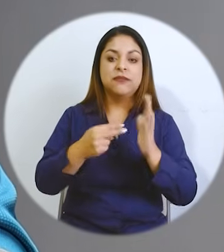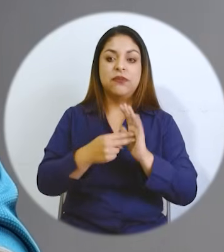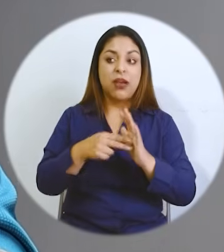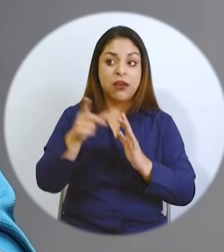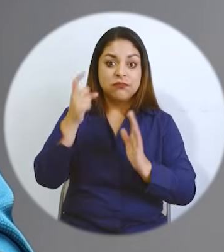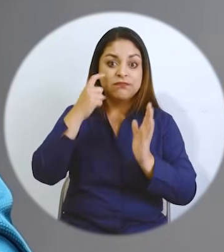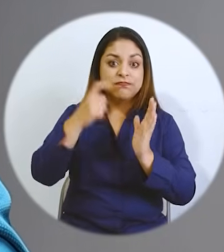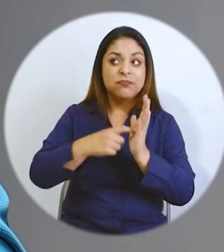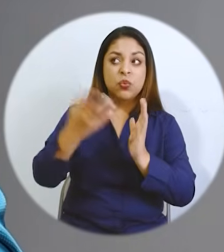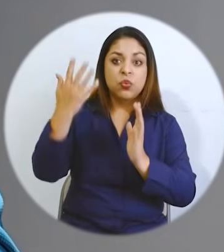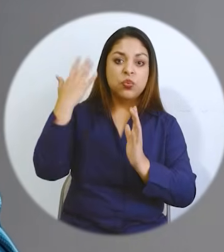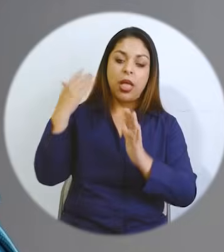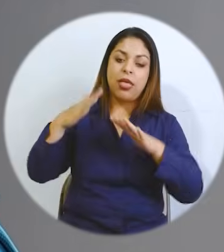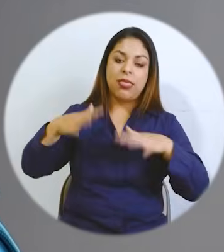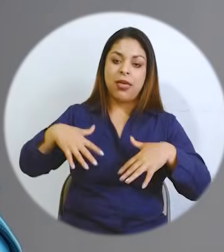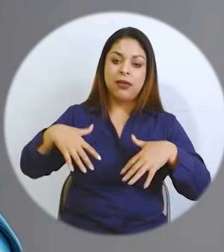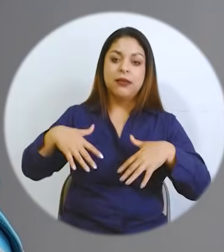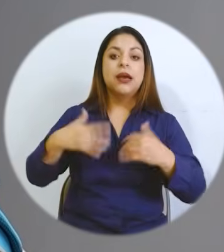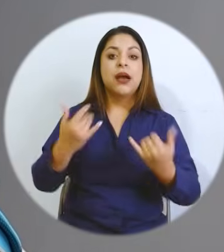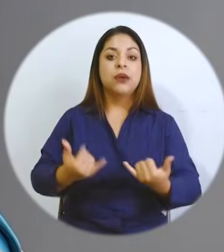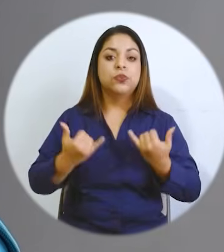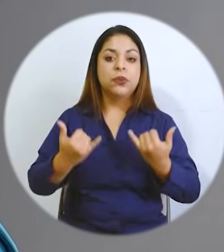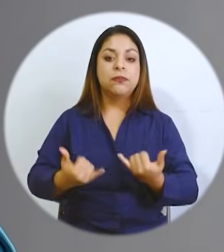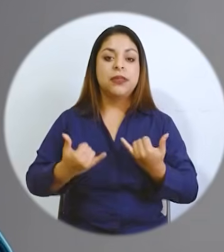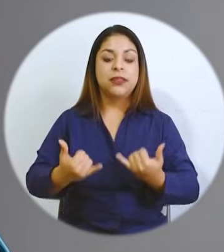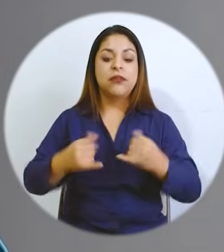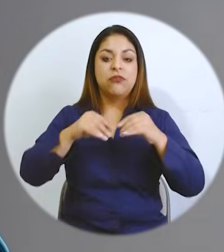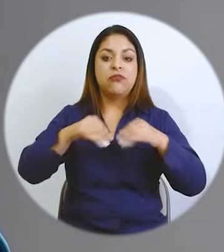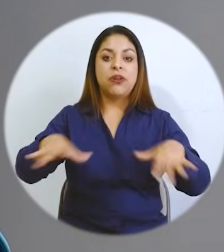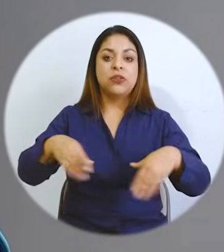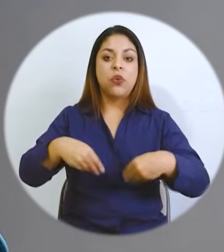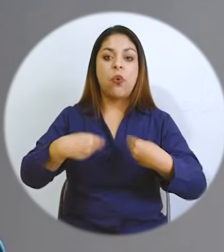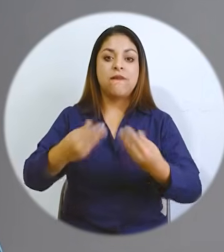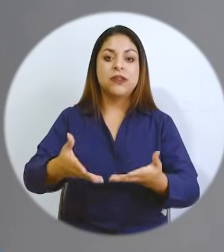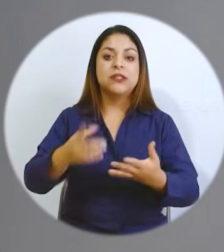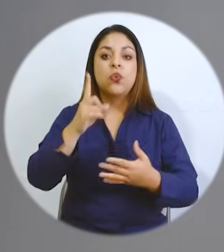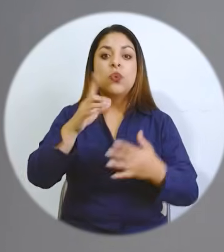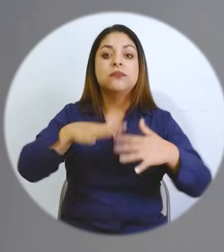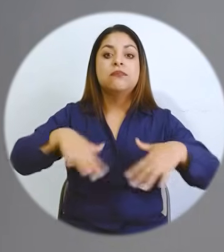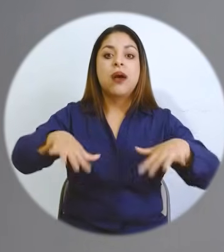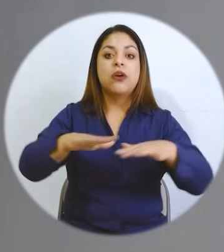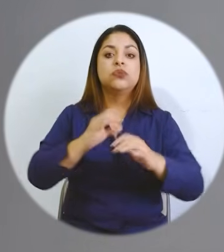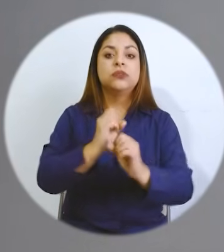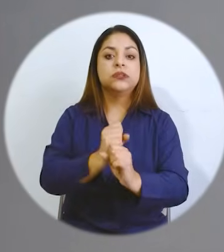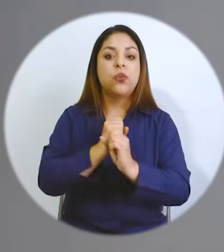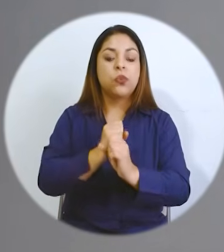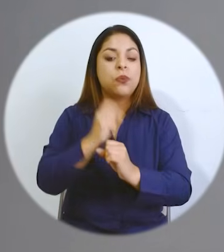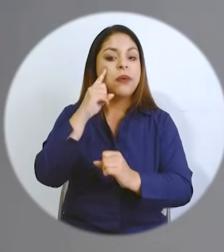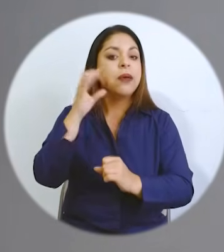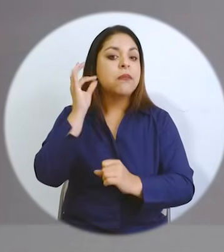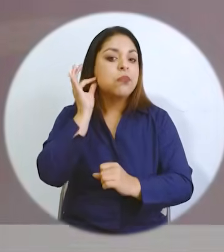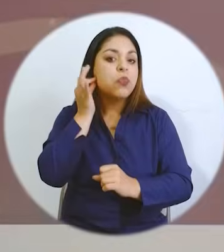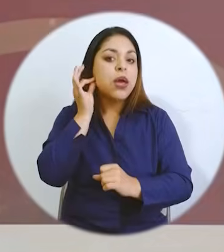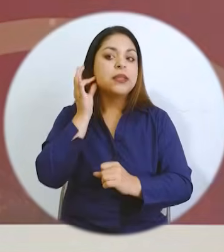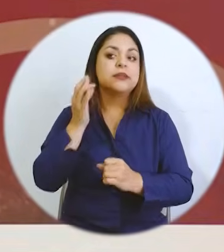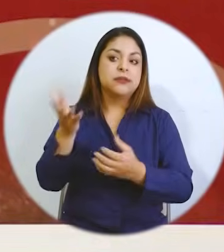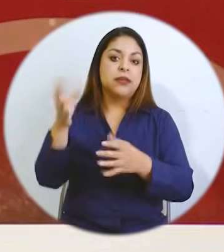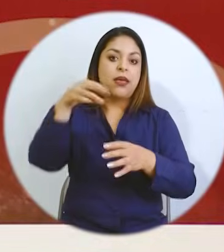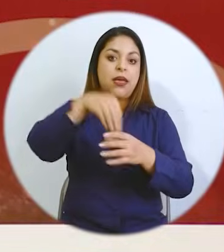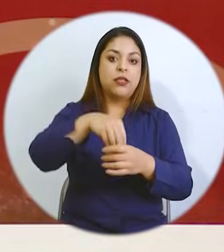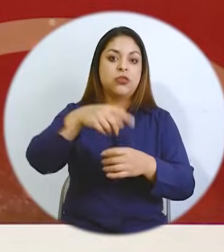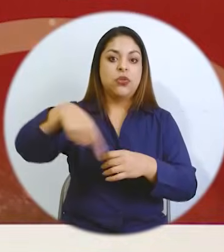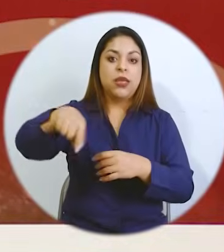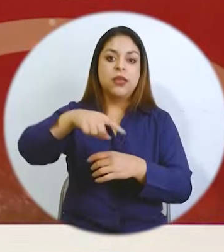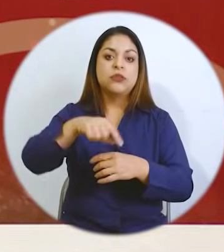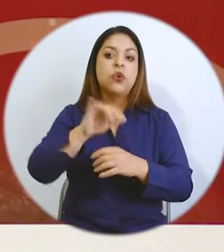de nuevo, no se les ha reconocido por muchísimo tiempo. Actualmente la red ofrece un espacio muy seguro para las mujeres que están dentro